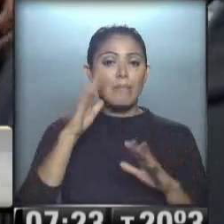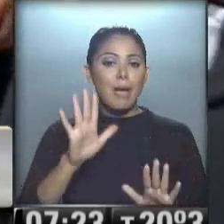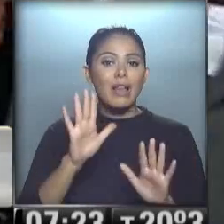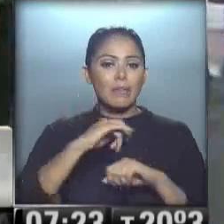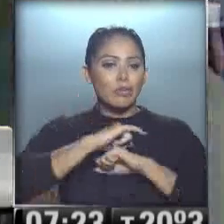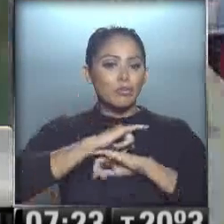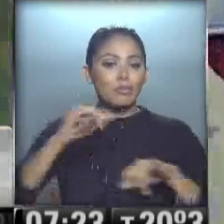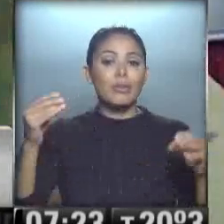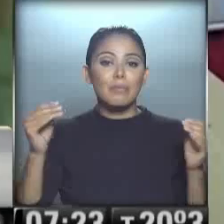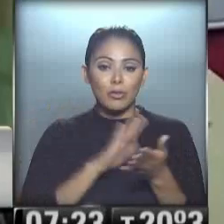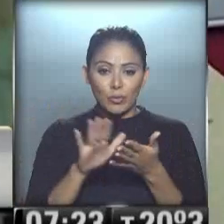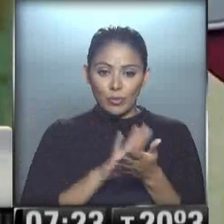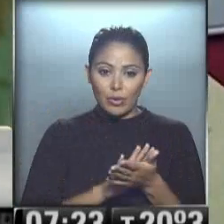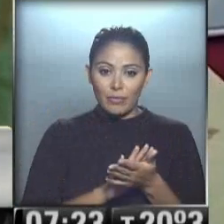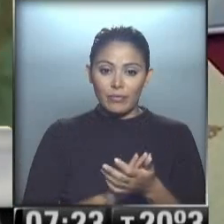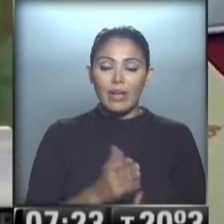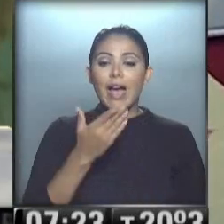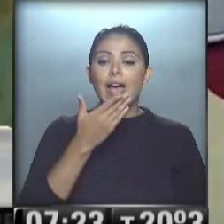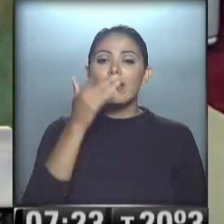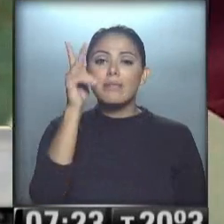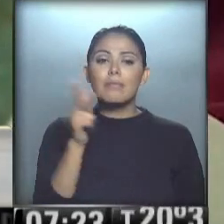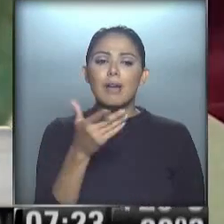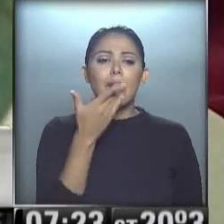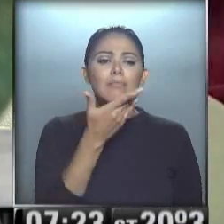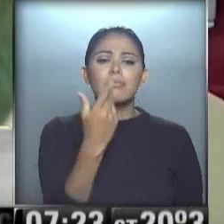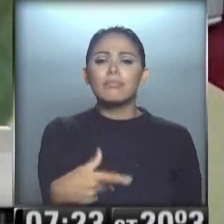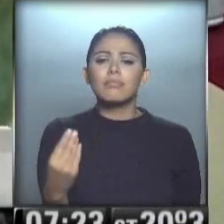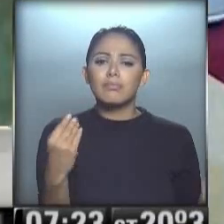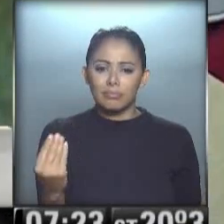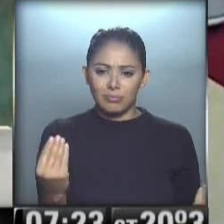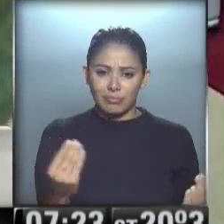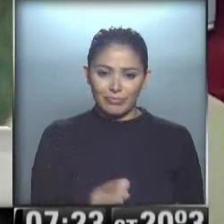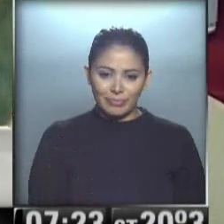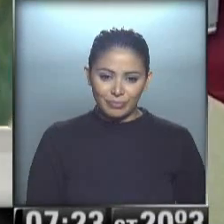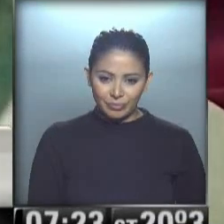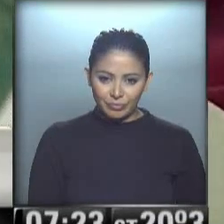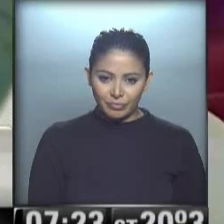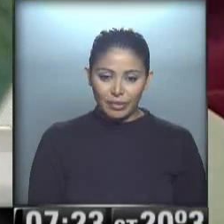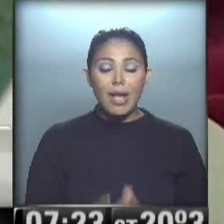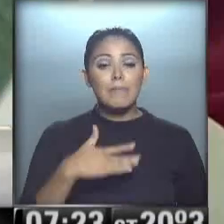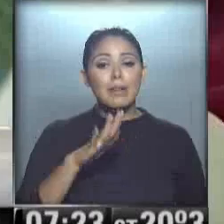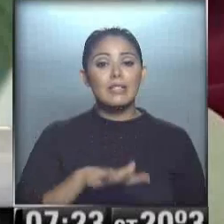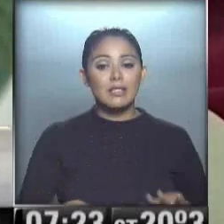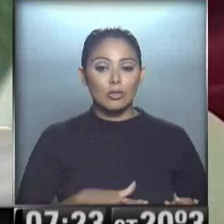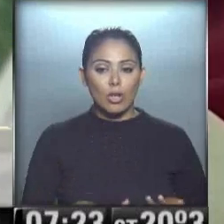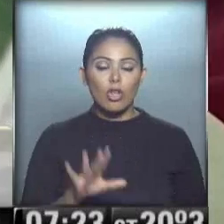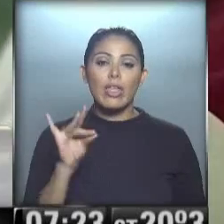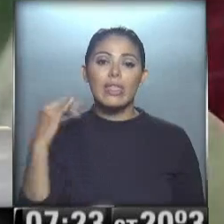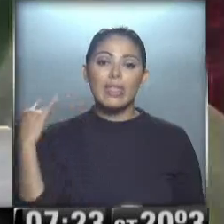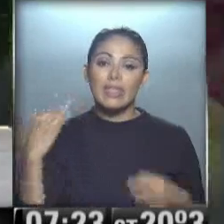reunión y cuál fue el mensaje de Francisco hacia el presidente est sobre todo en una situación tan